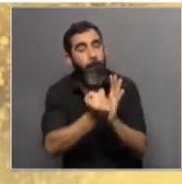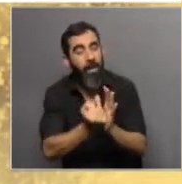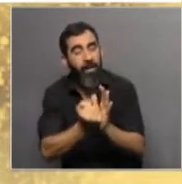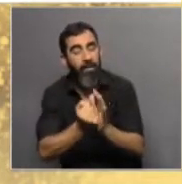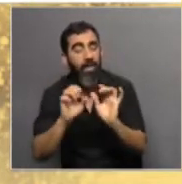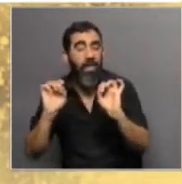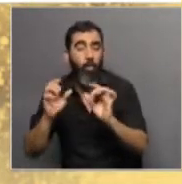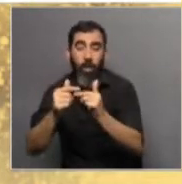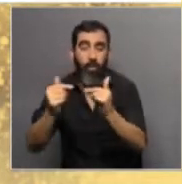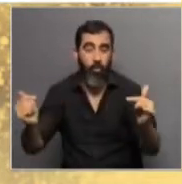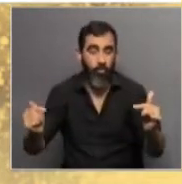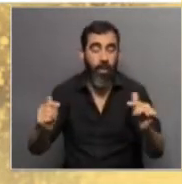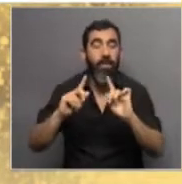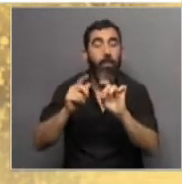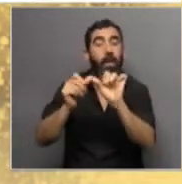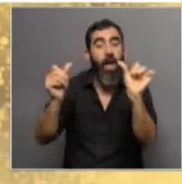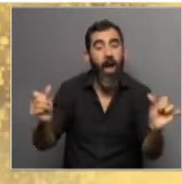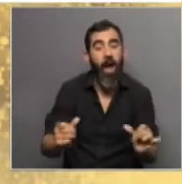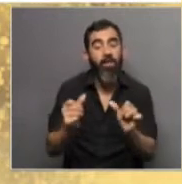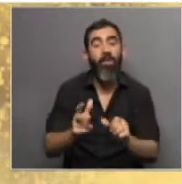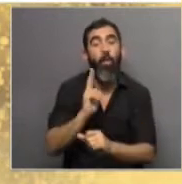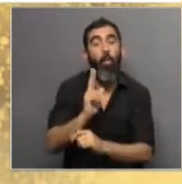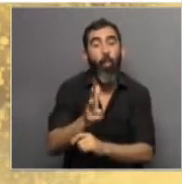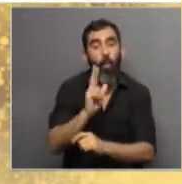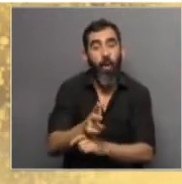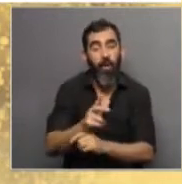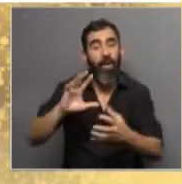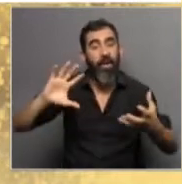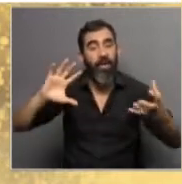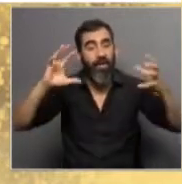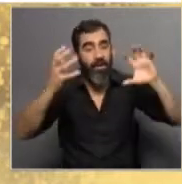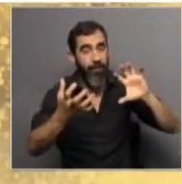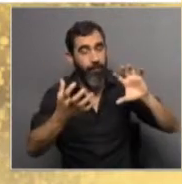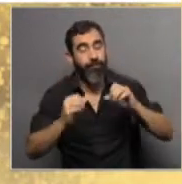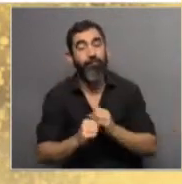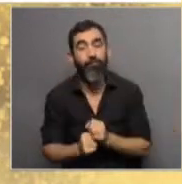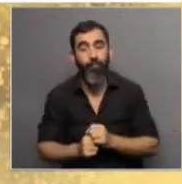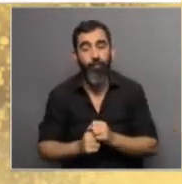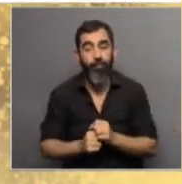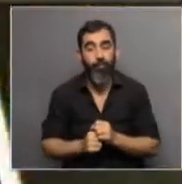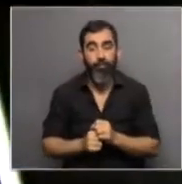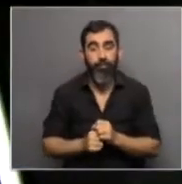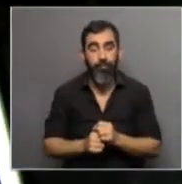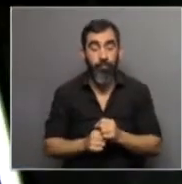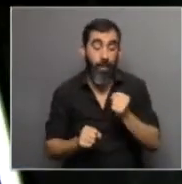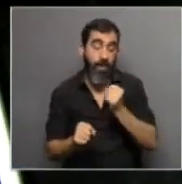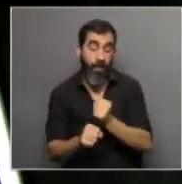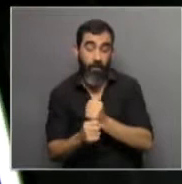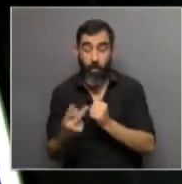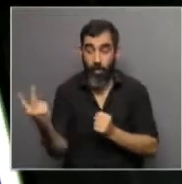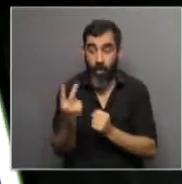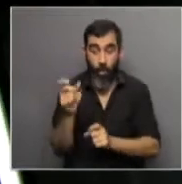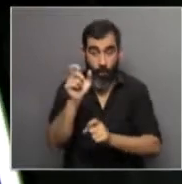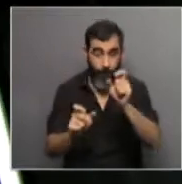fenómenos naturales y la actividad humana en el clima. Los trabajos entonces de Manabe y de